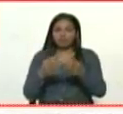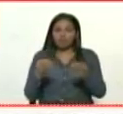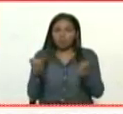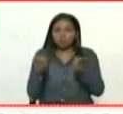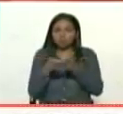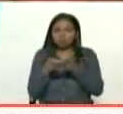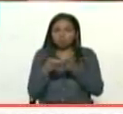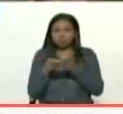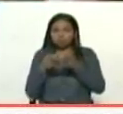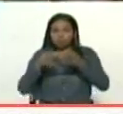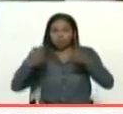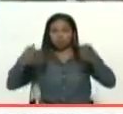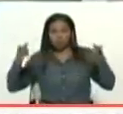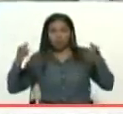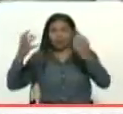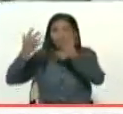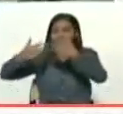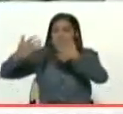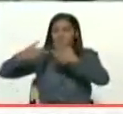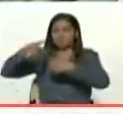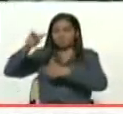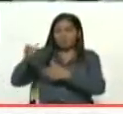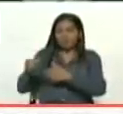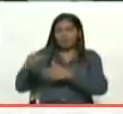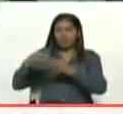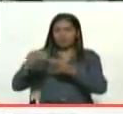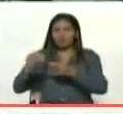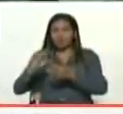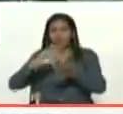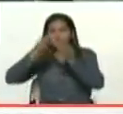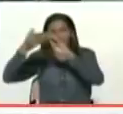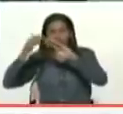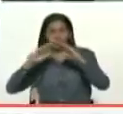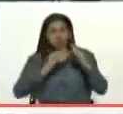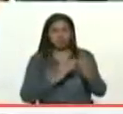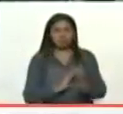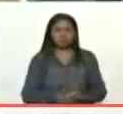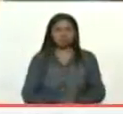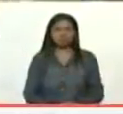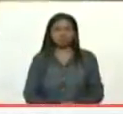pequeños, medianos y a los productores comunales.